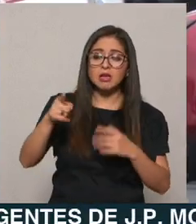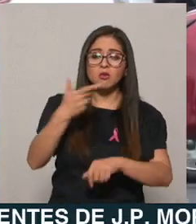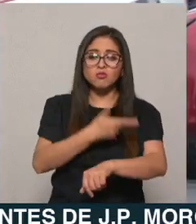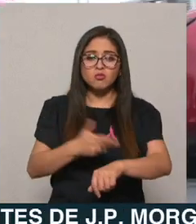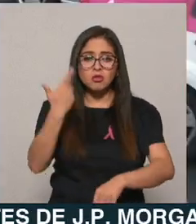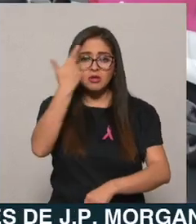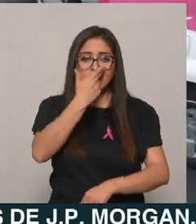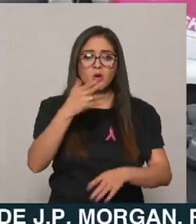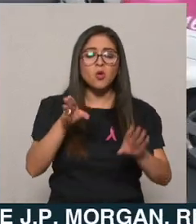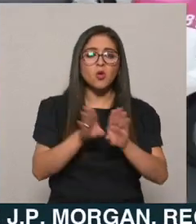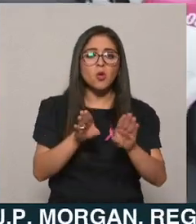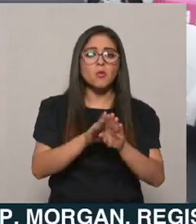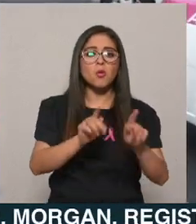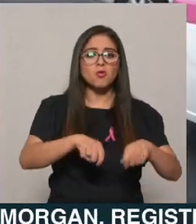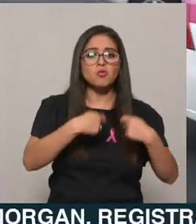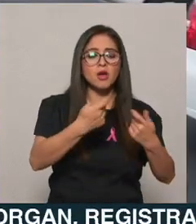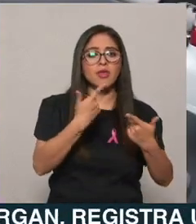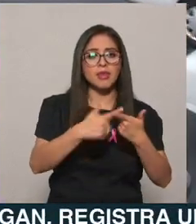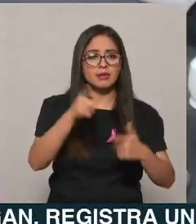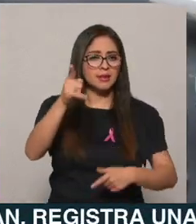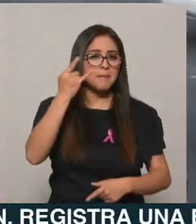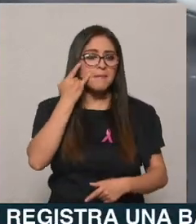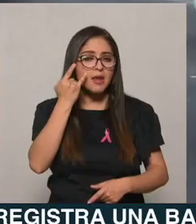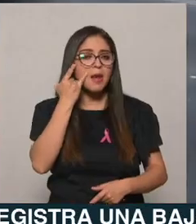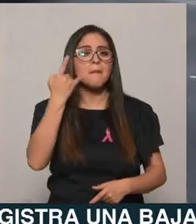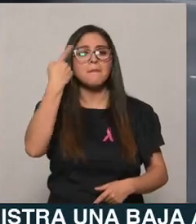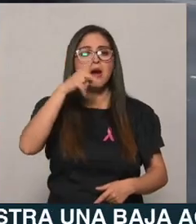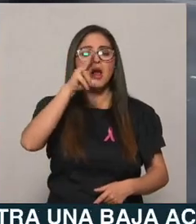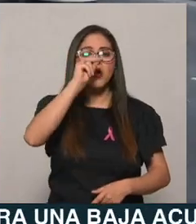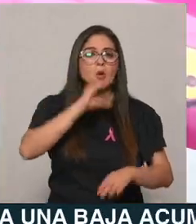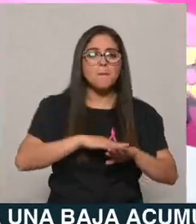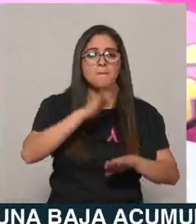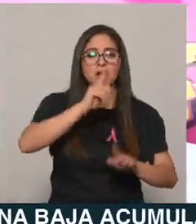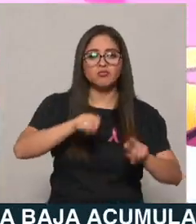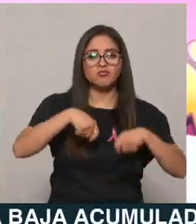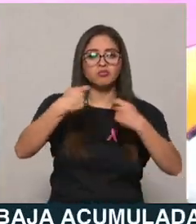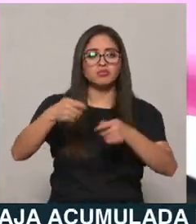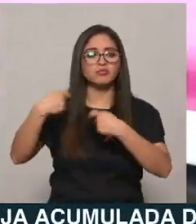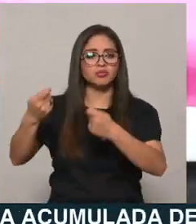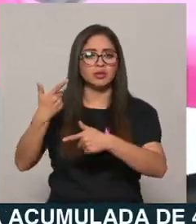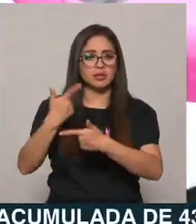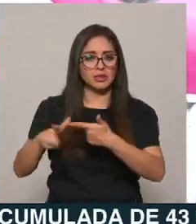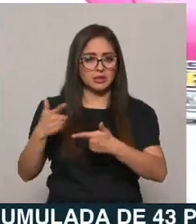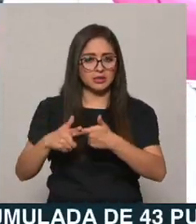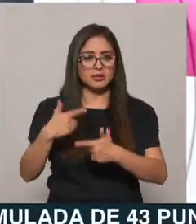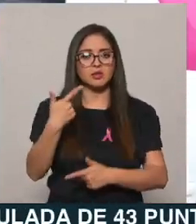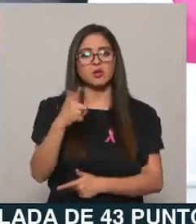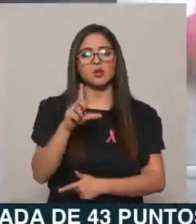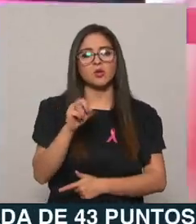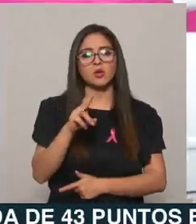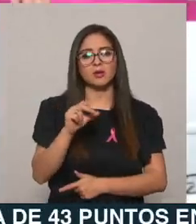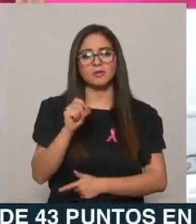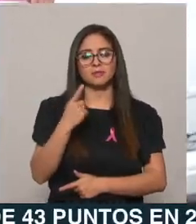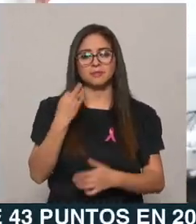los taxis piratas sin que esto signifique aumentar el número de concesiones. Gloria López, 21 Noticias.